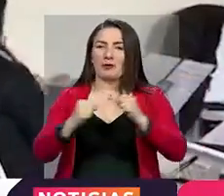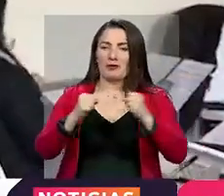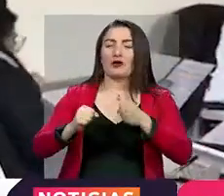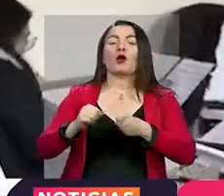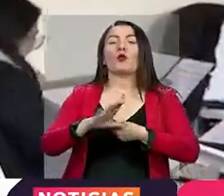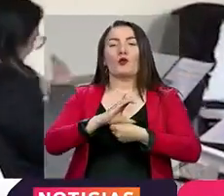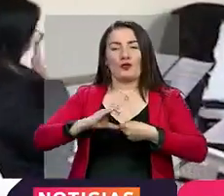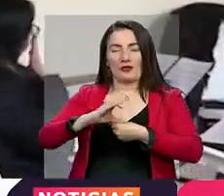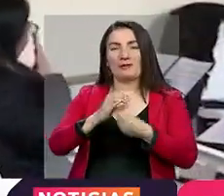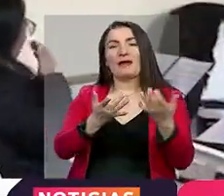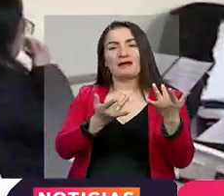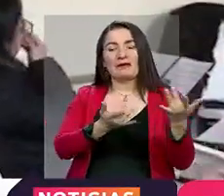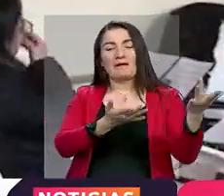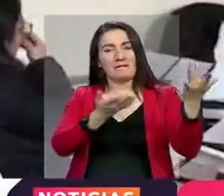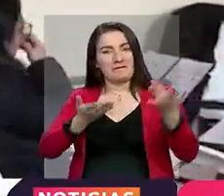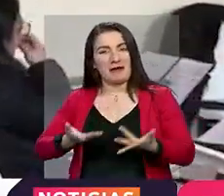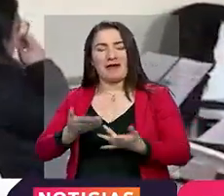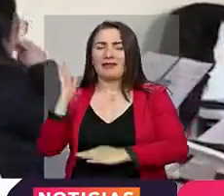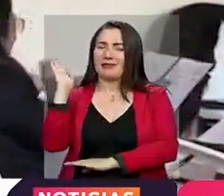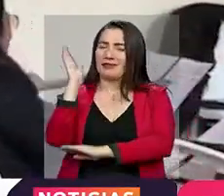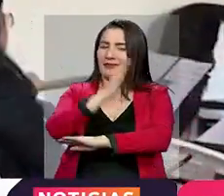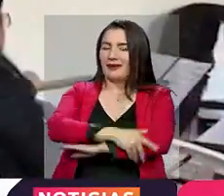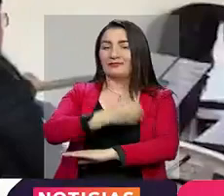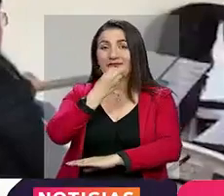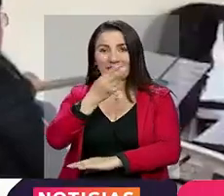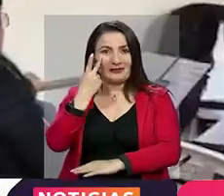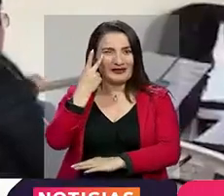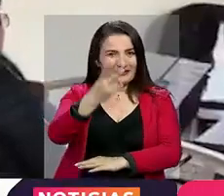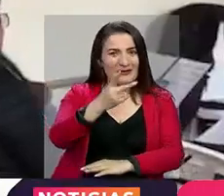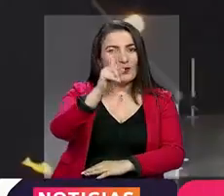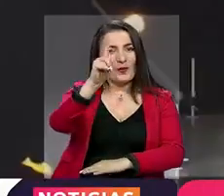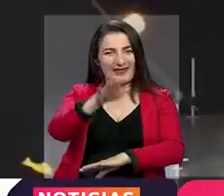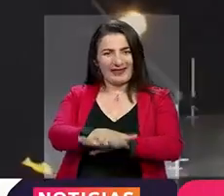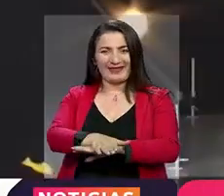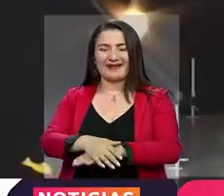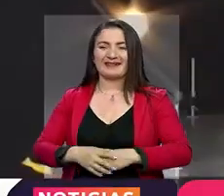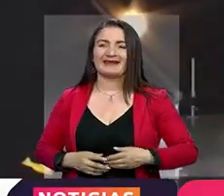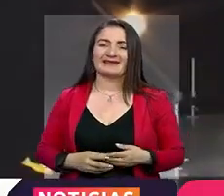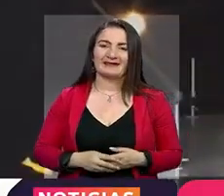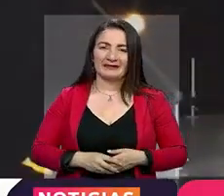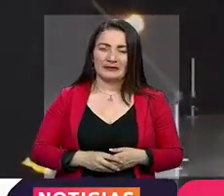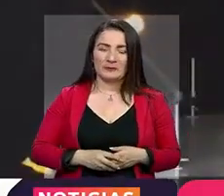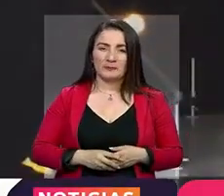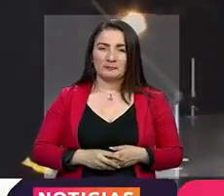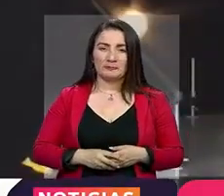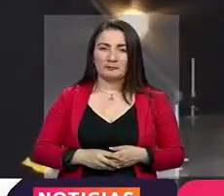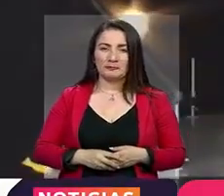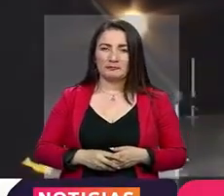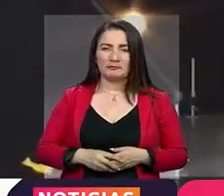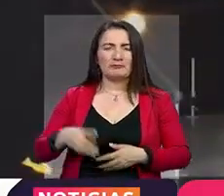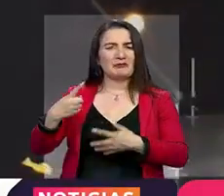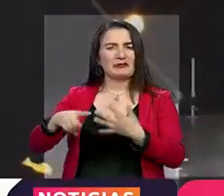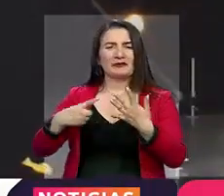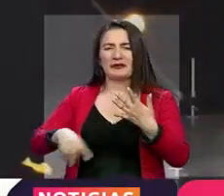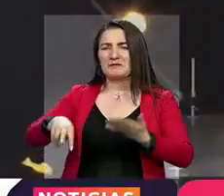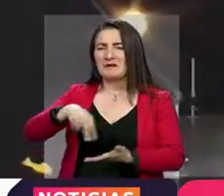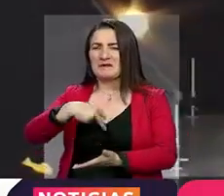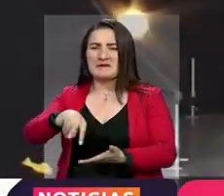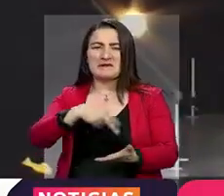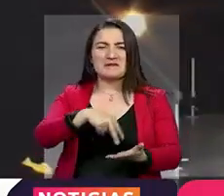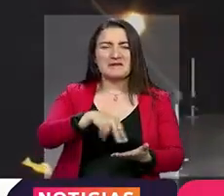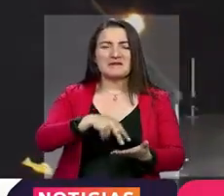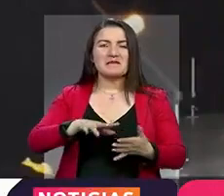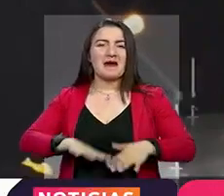les esperamos hacer un día maravilloso. Así que allá nos vemos desde la 1 de la tarde. Esta gran fiesta la complementan decenas de bailarines que mostrarán en